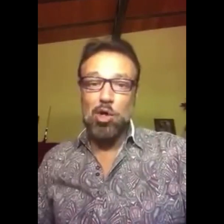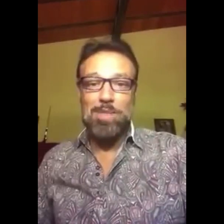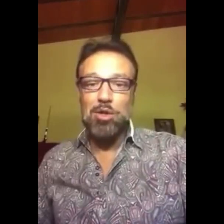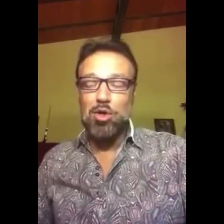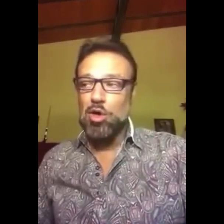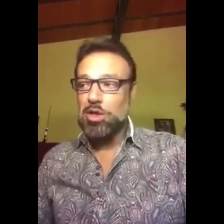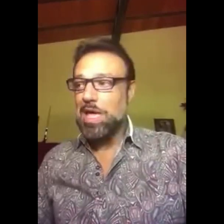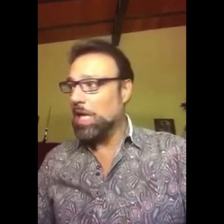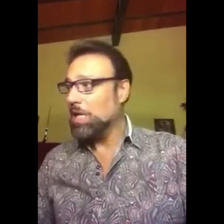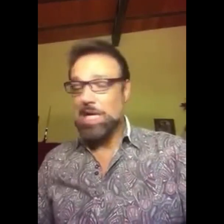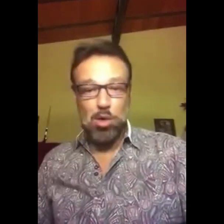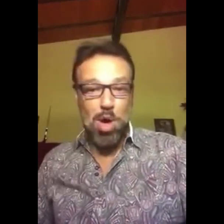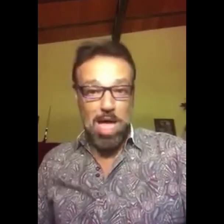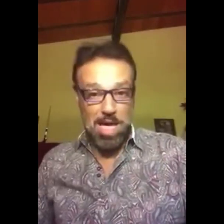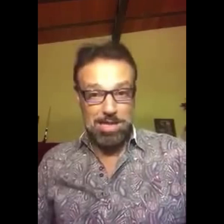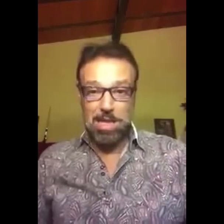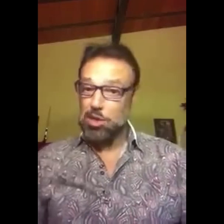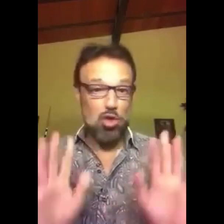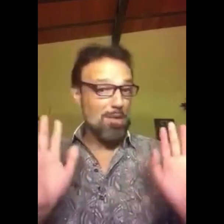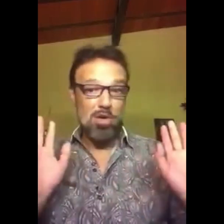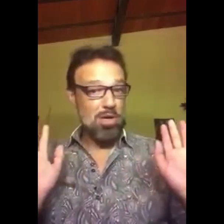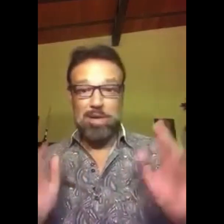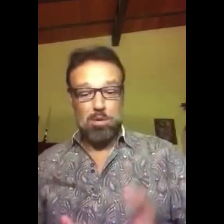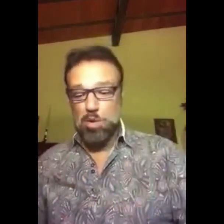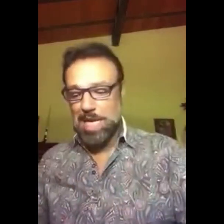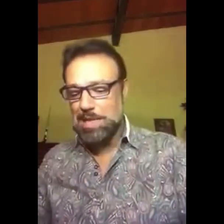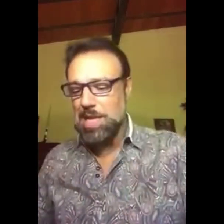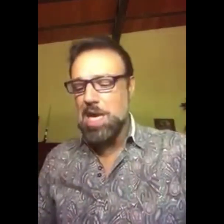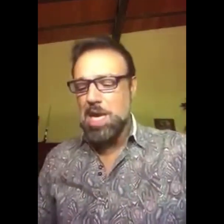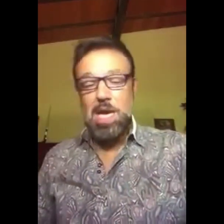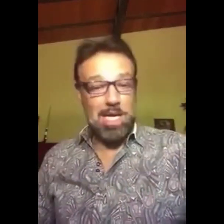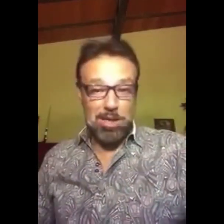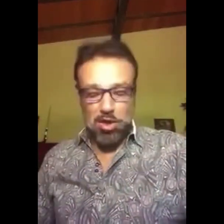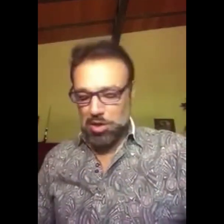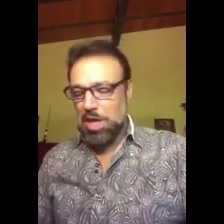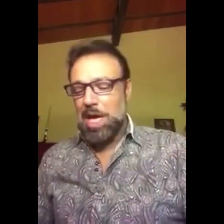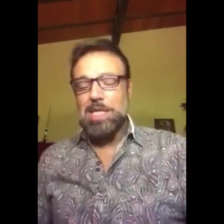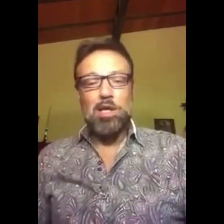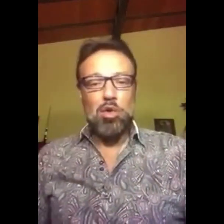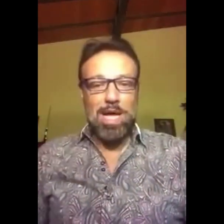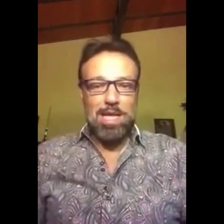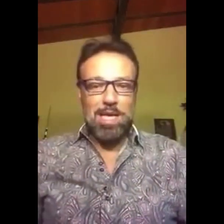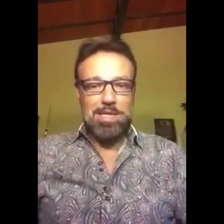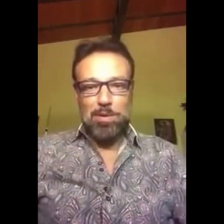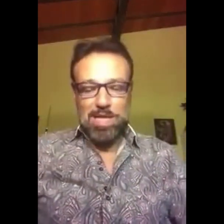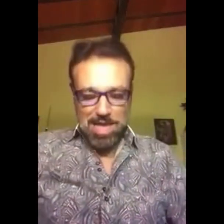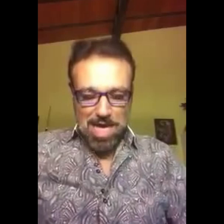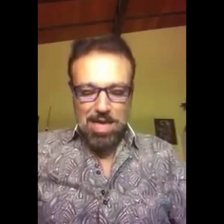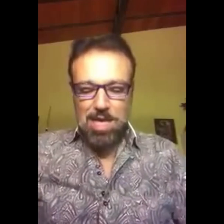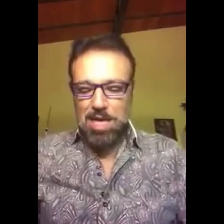en el derrocamiento de la Rúa, ¿sí? Yo no hablo, habla Momo Venegas y todos. El señor Duhalde